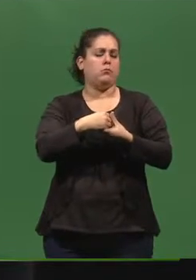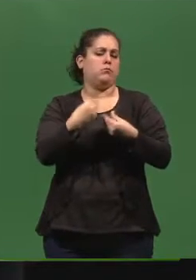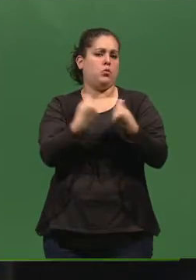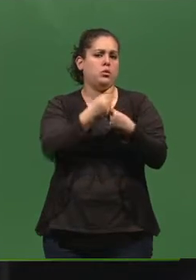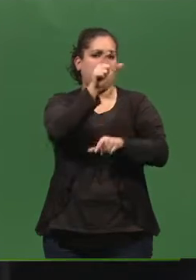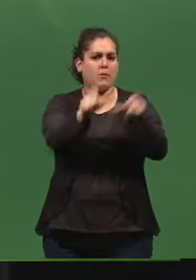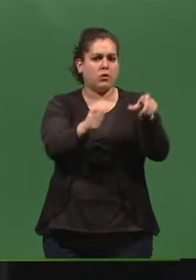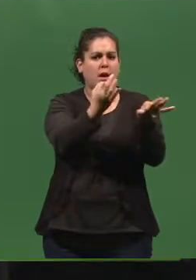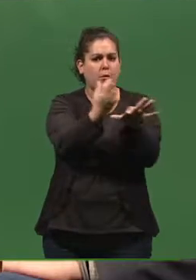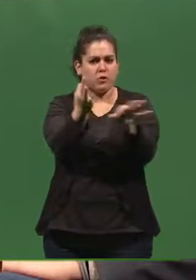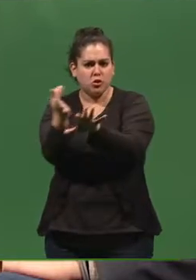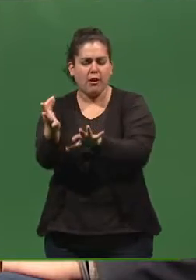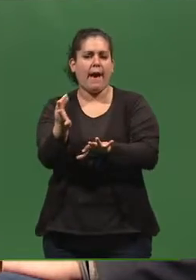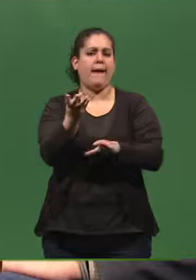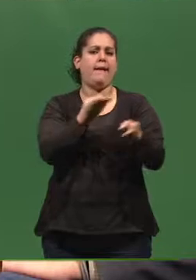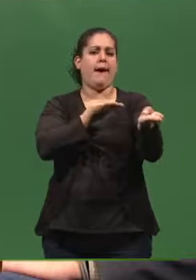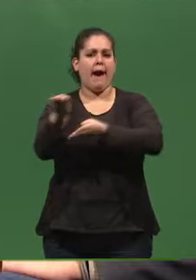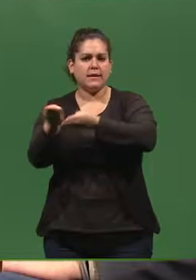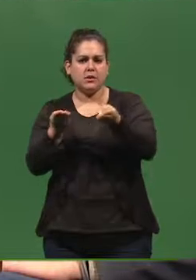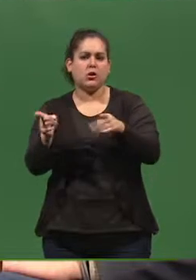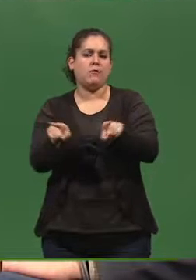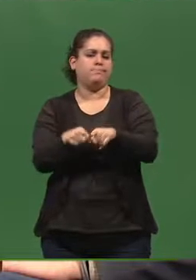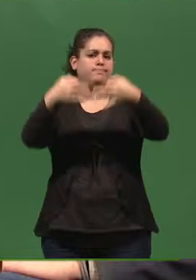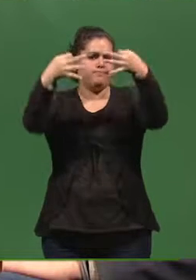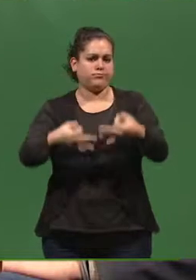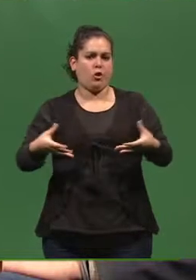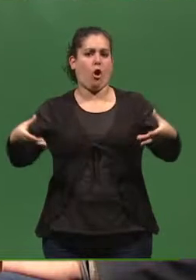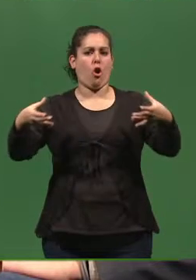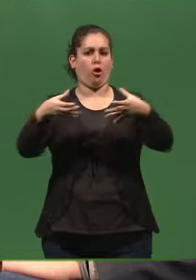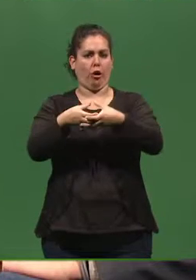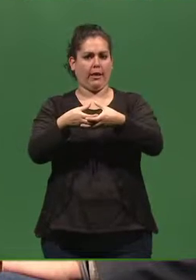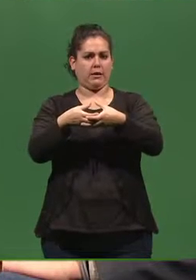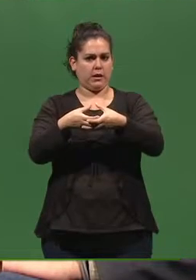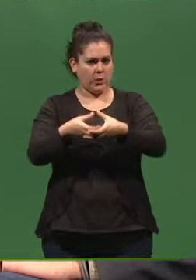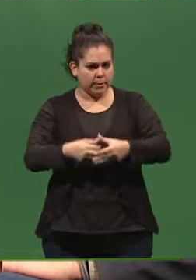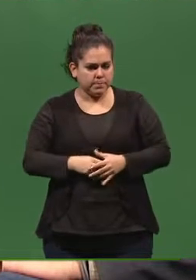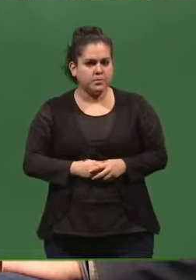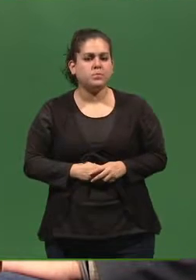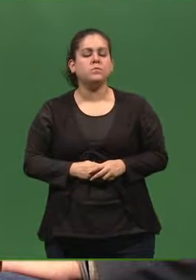especialistas, de asesores, o sea, es una construcción colectiva que